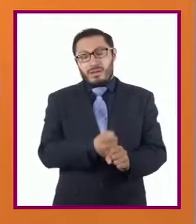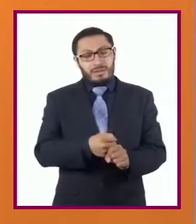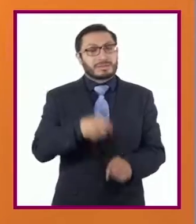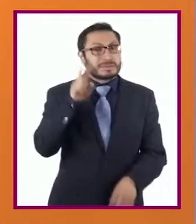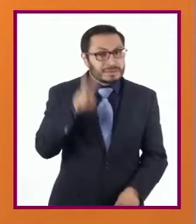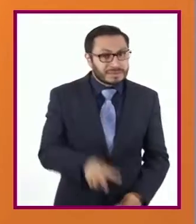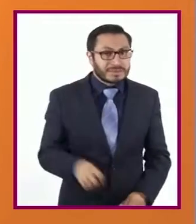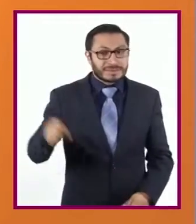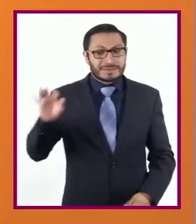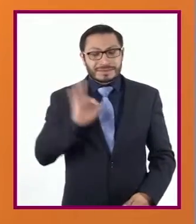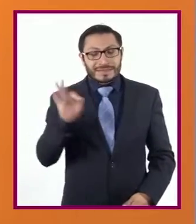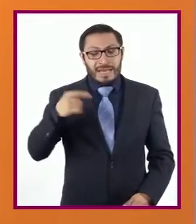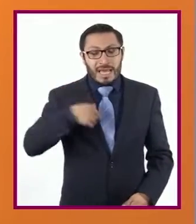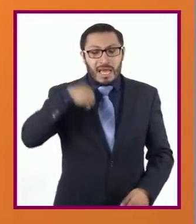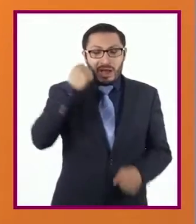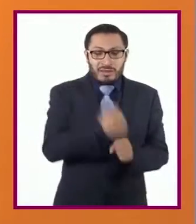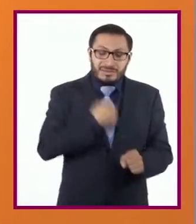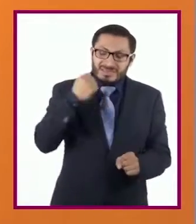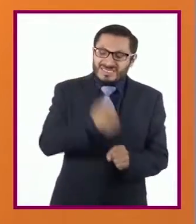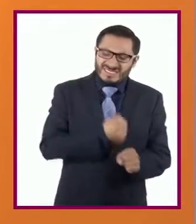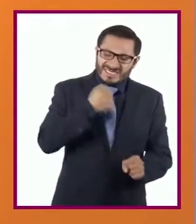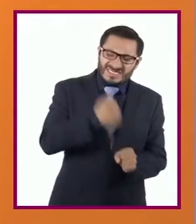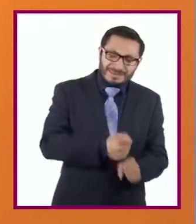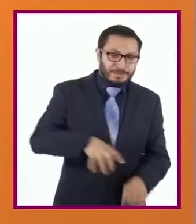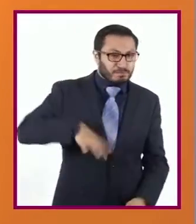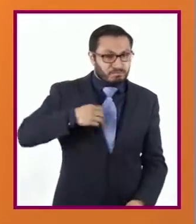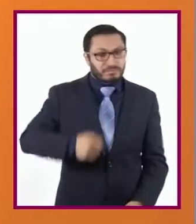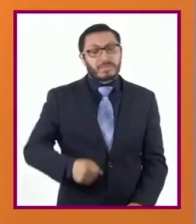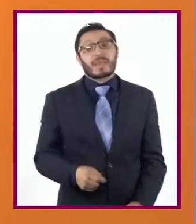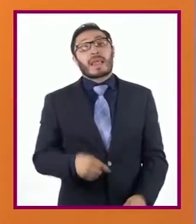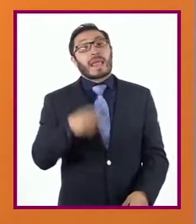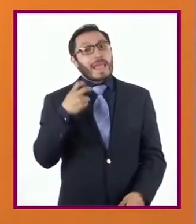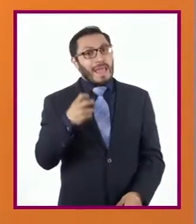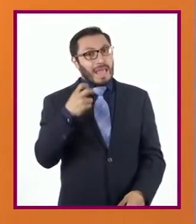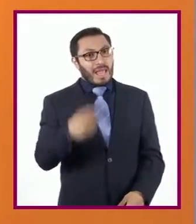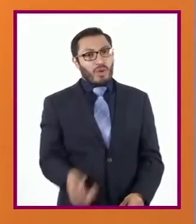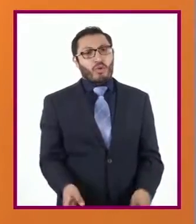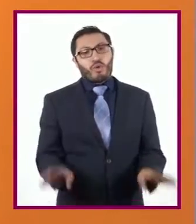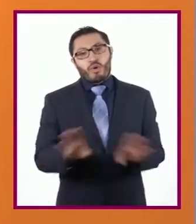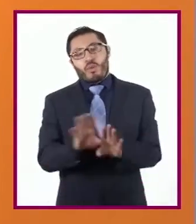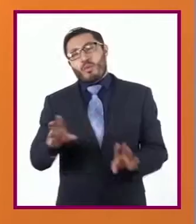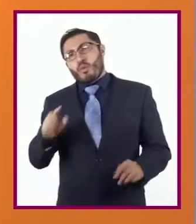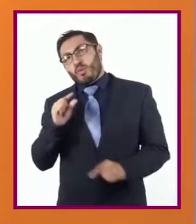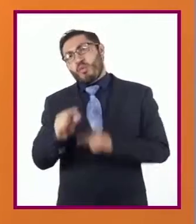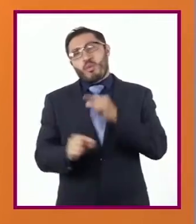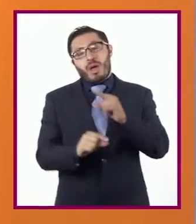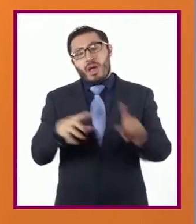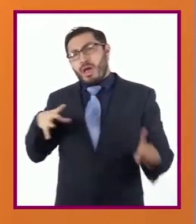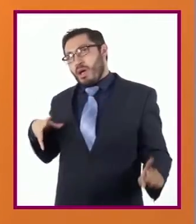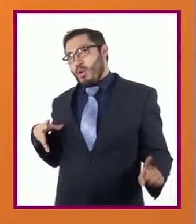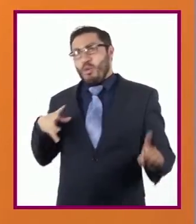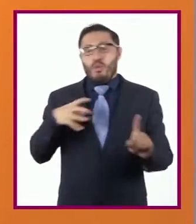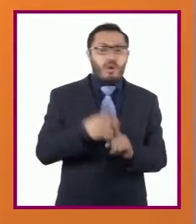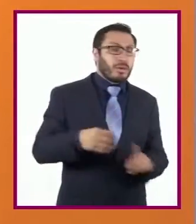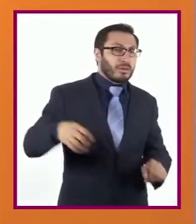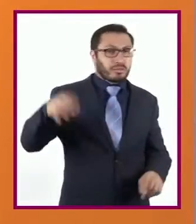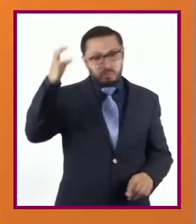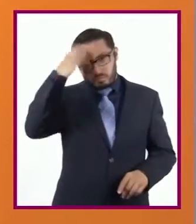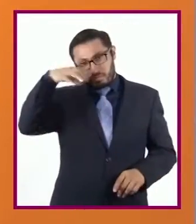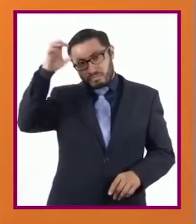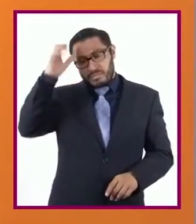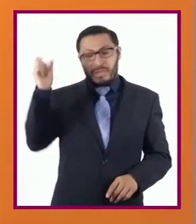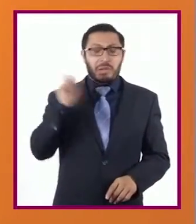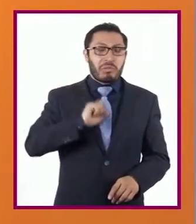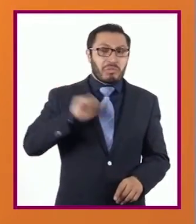lo practico. Insisto en que la práctica nos lleva a la especialidad. Para llegar a un camino siempre pongo